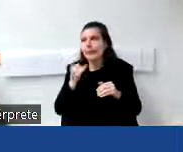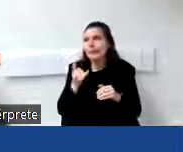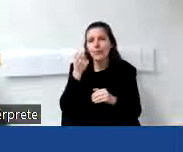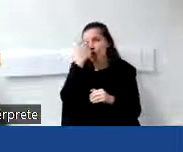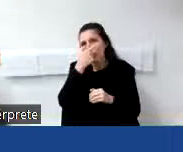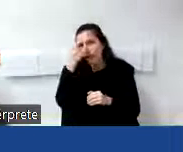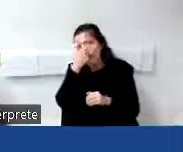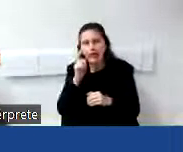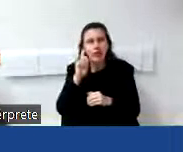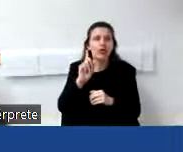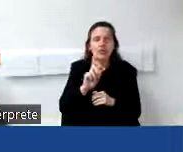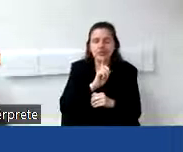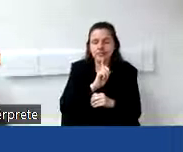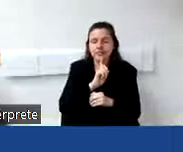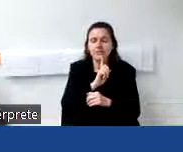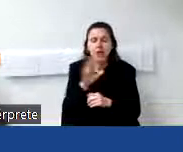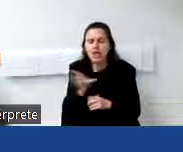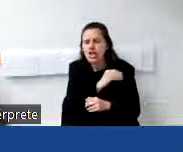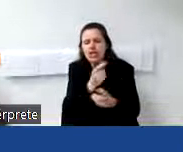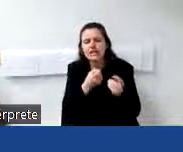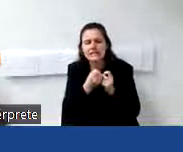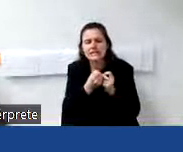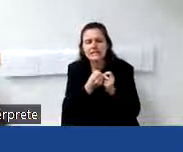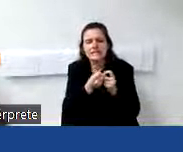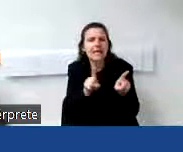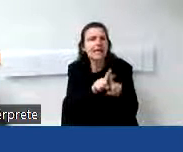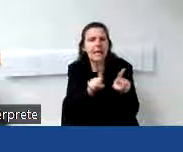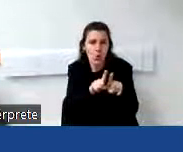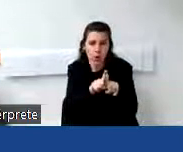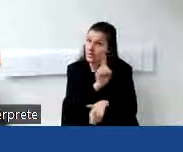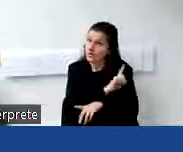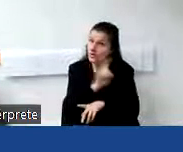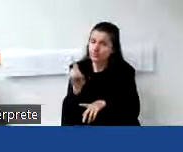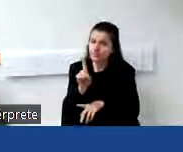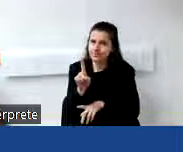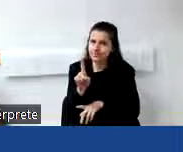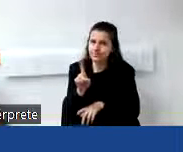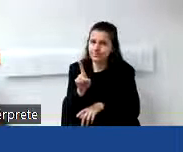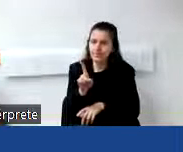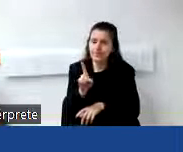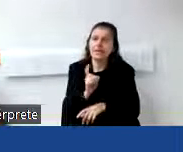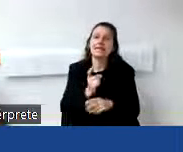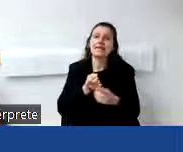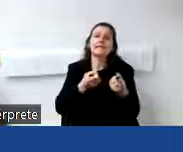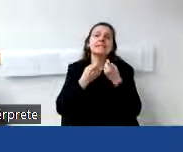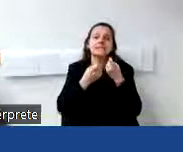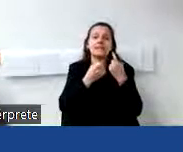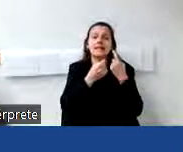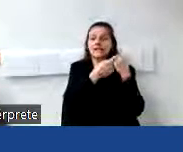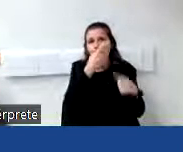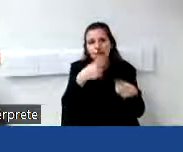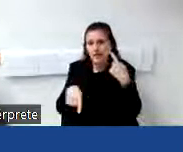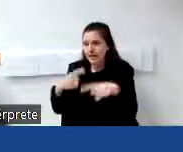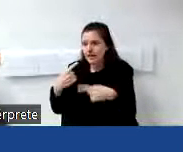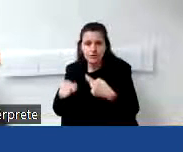discapacidad auditiva, van a necesitar lo mismo. Todas las personas necesitan muchas veces cosas diferentes, porque tienen necesidades diferentes y